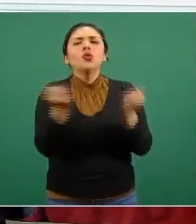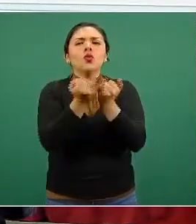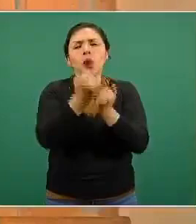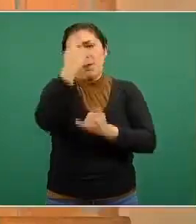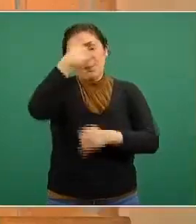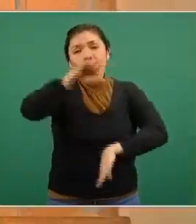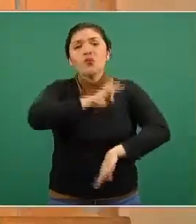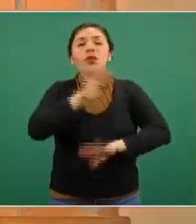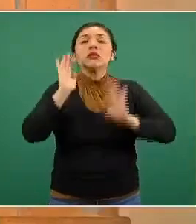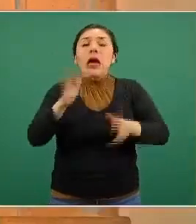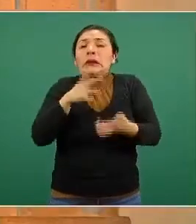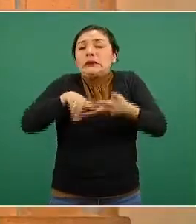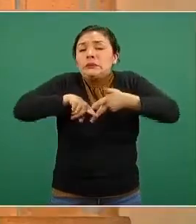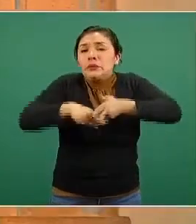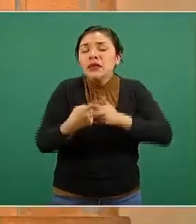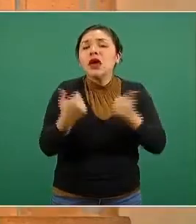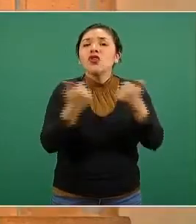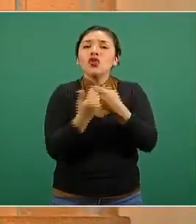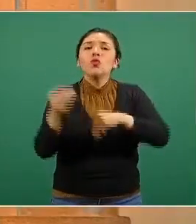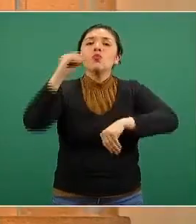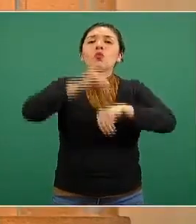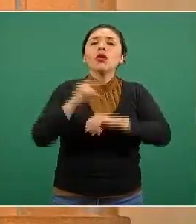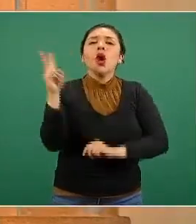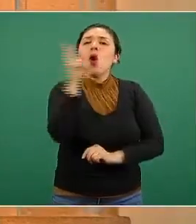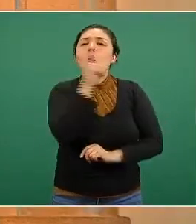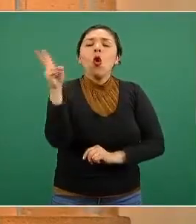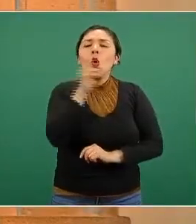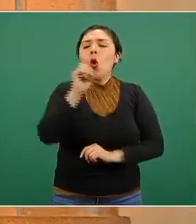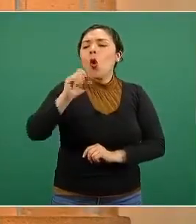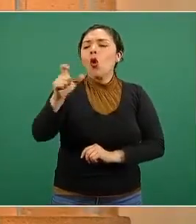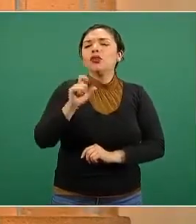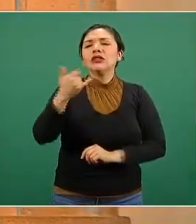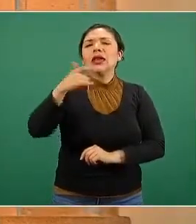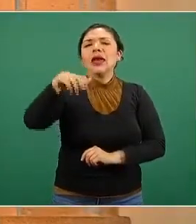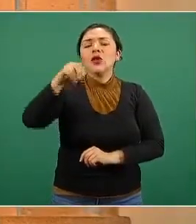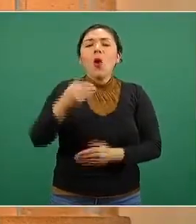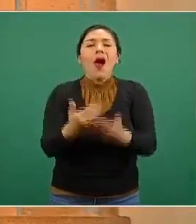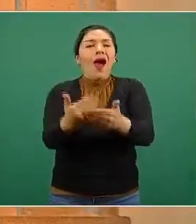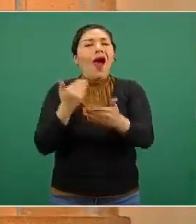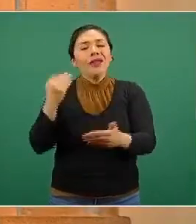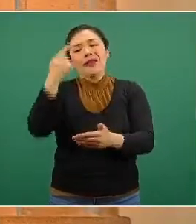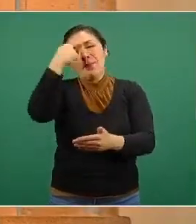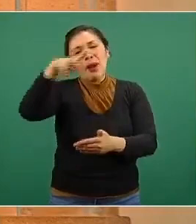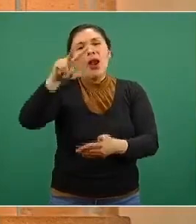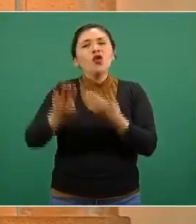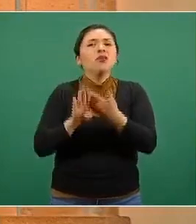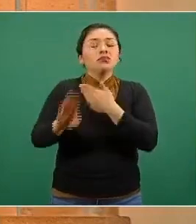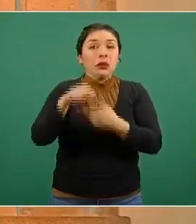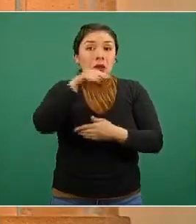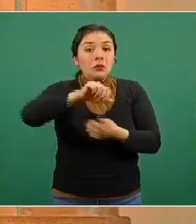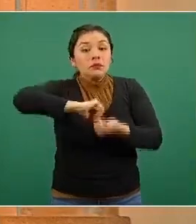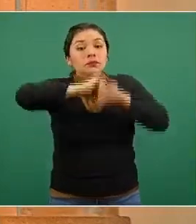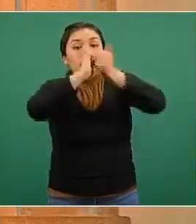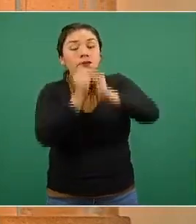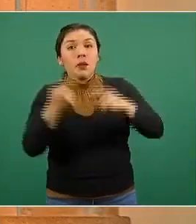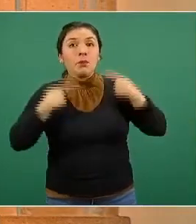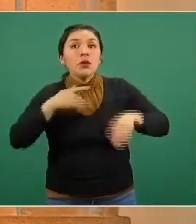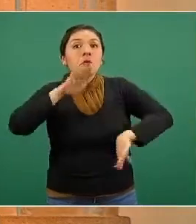para poder iniciar con la oxigenoterapia de manera oportuna que prevenga precisamente que la persona